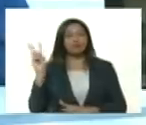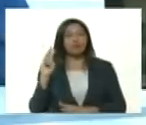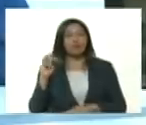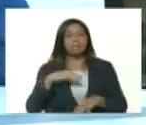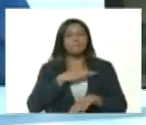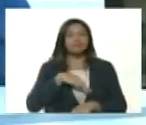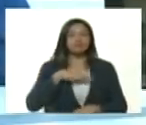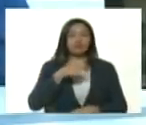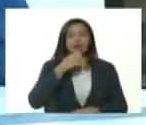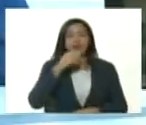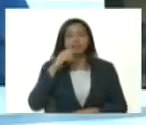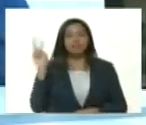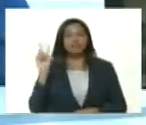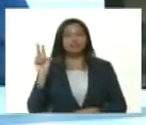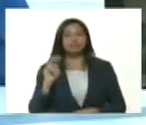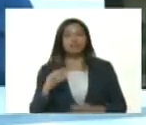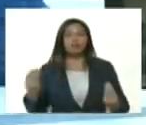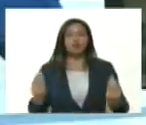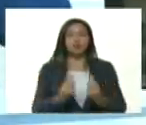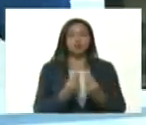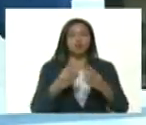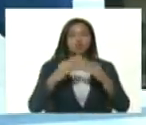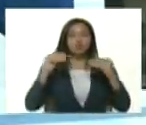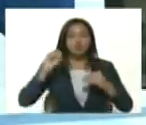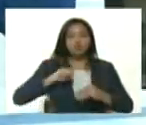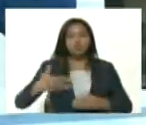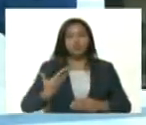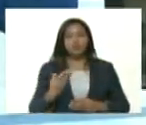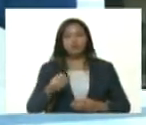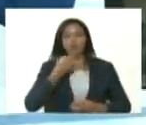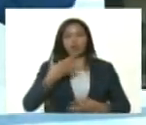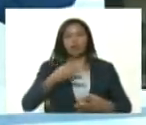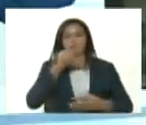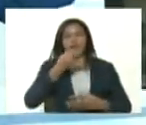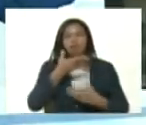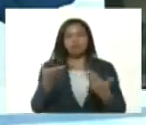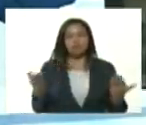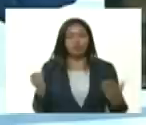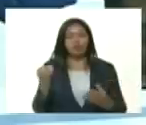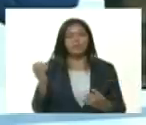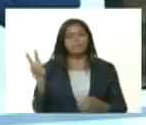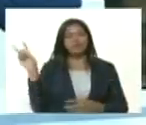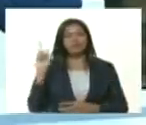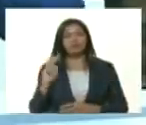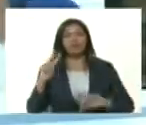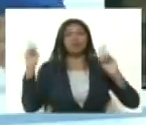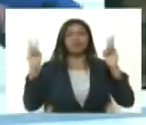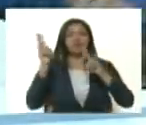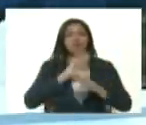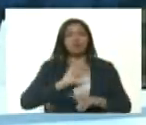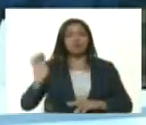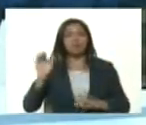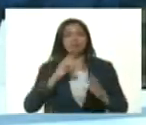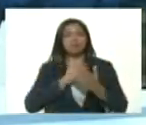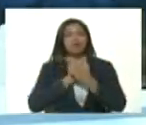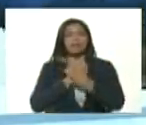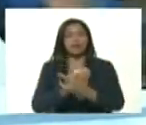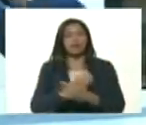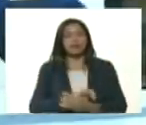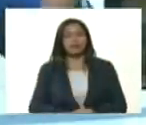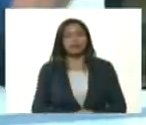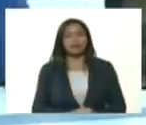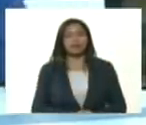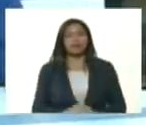misión Venezuela Bella, juntos todo es posible. Buenas tardes a Venezuela, que viva nuestra patria amada, que viva